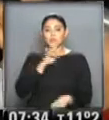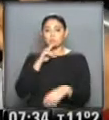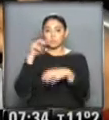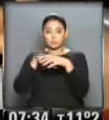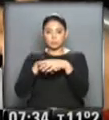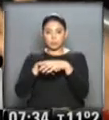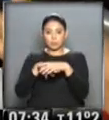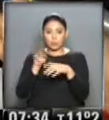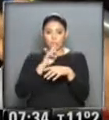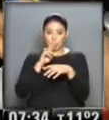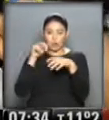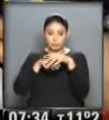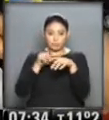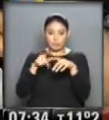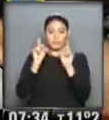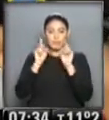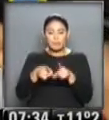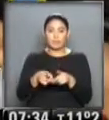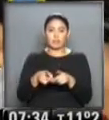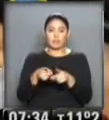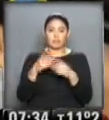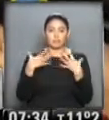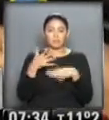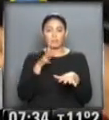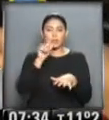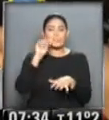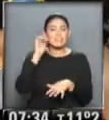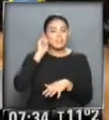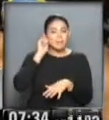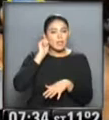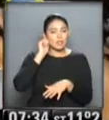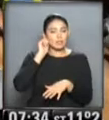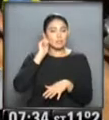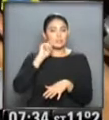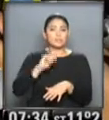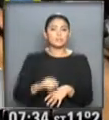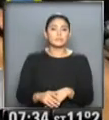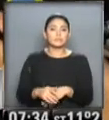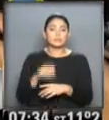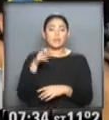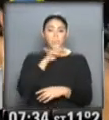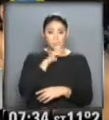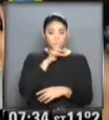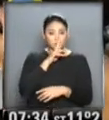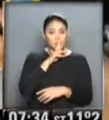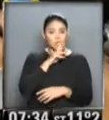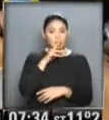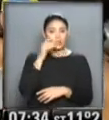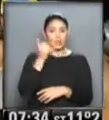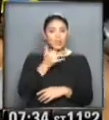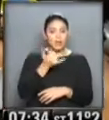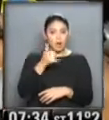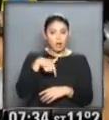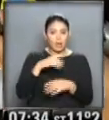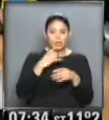de tórax, una mujer que de unos 60 años aproximadamente de edad, que se le colocó